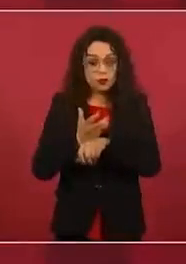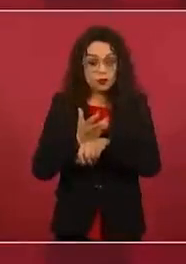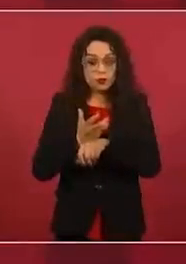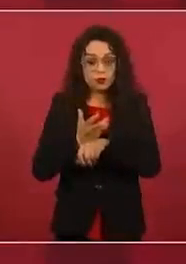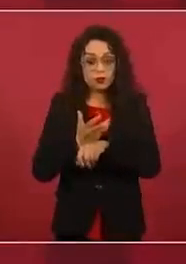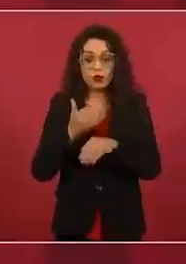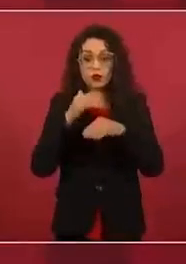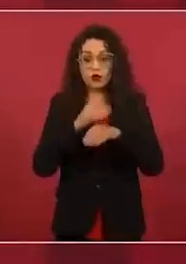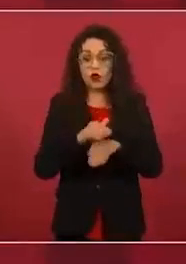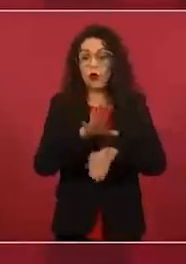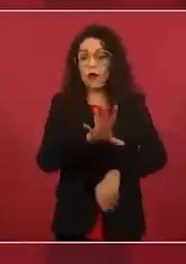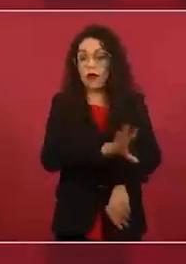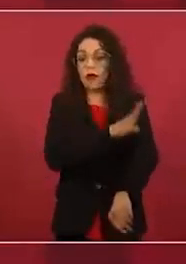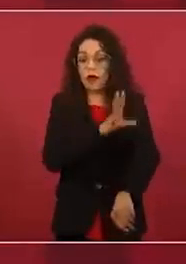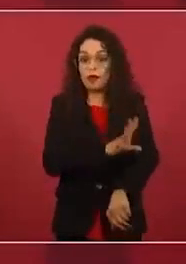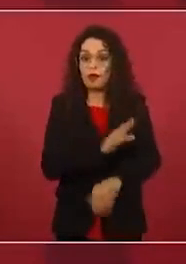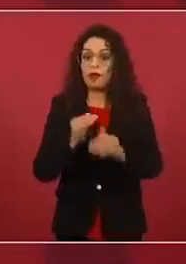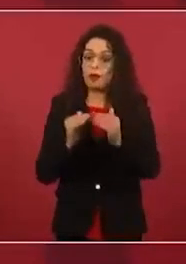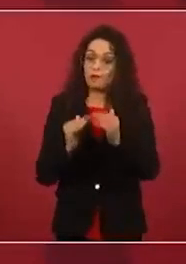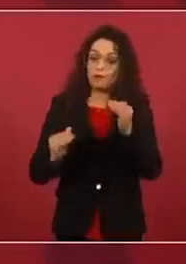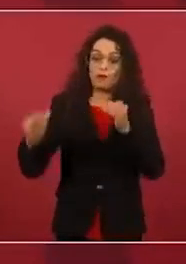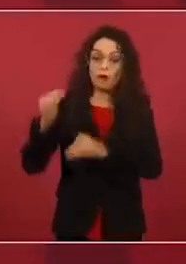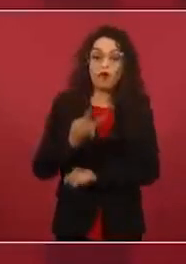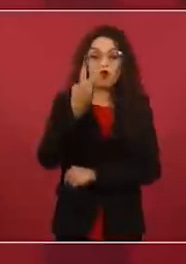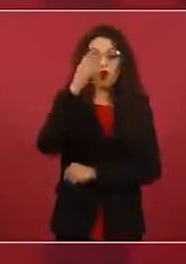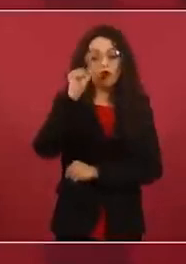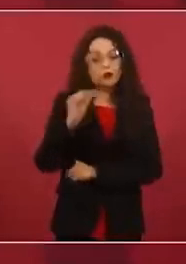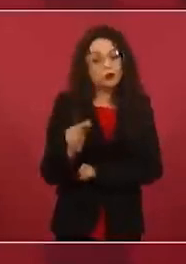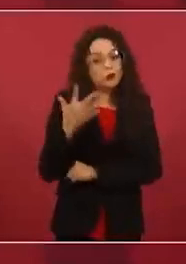energéticos de 2.5.